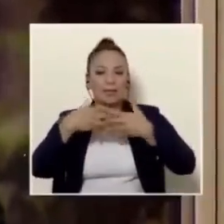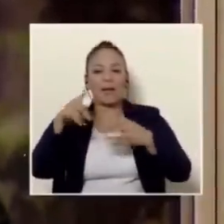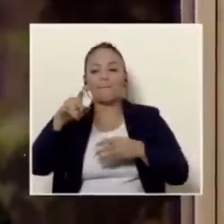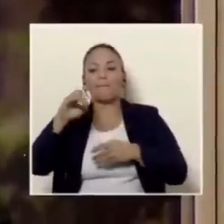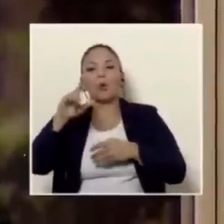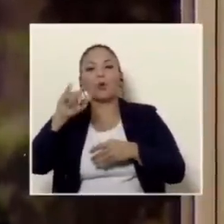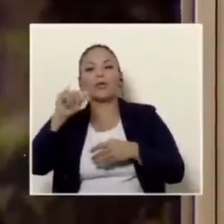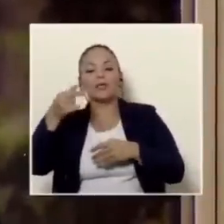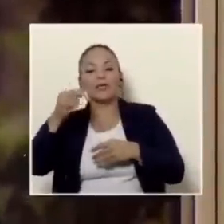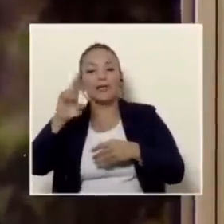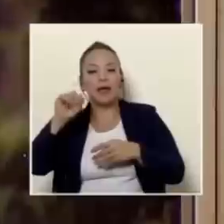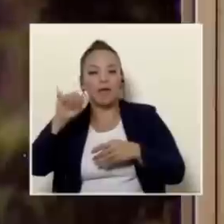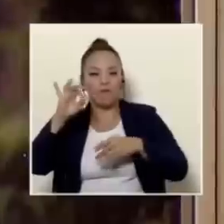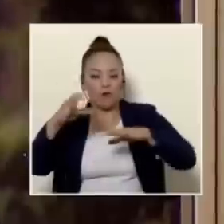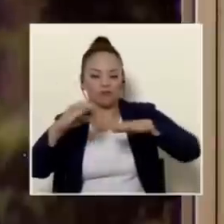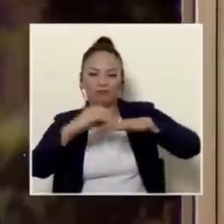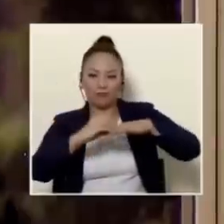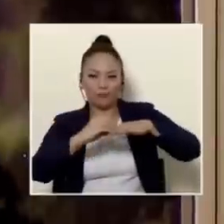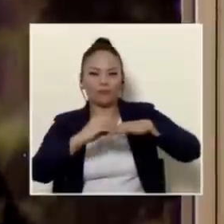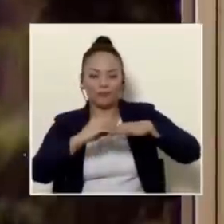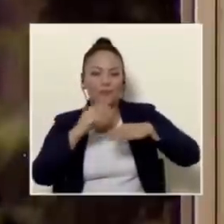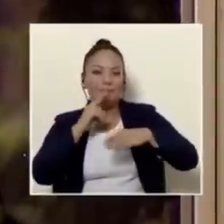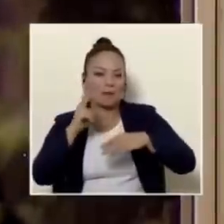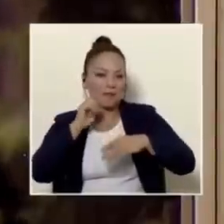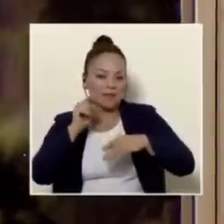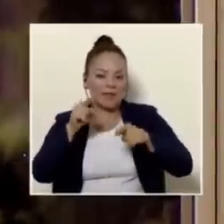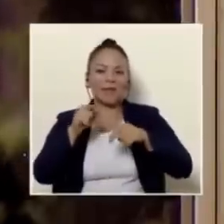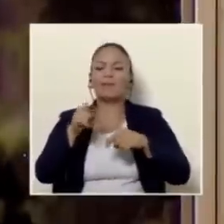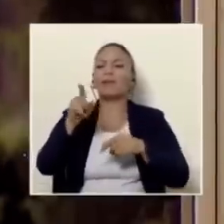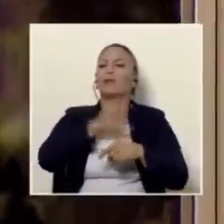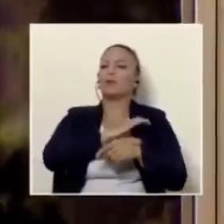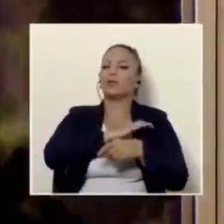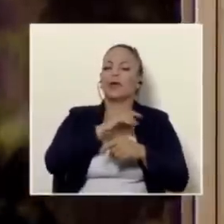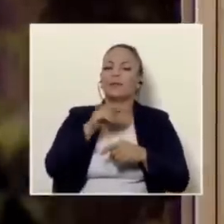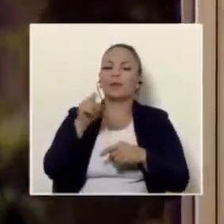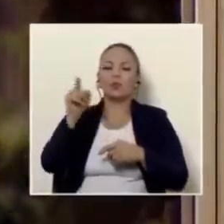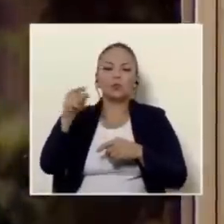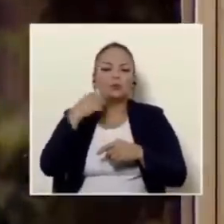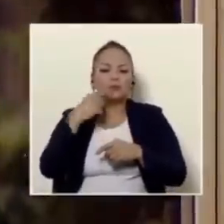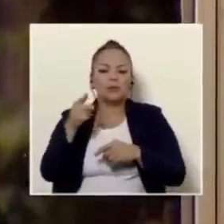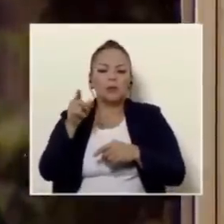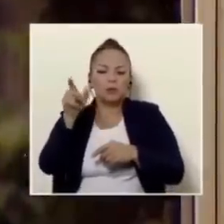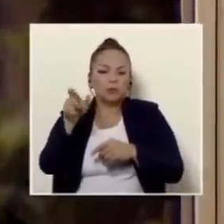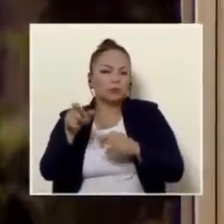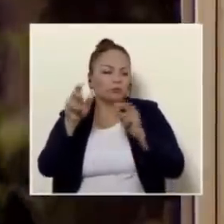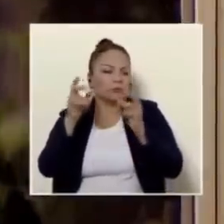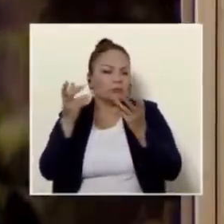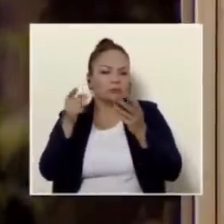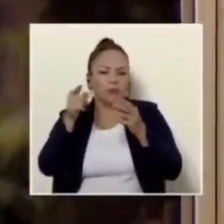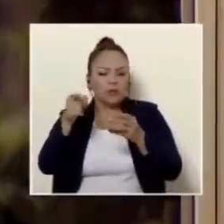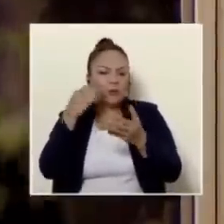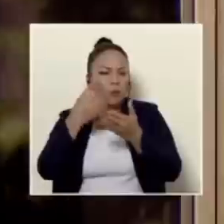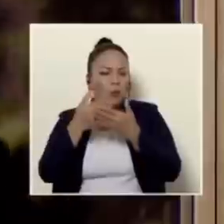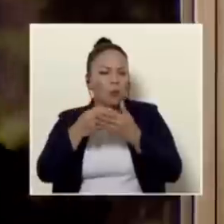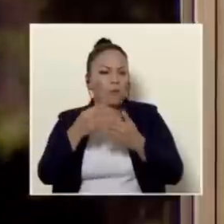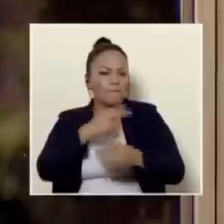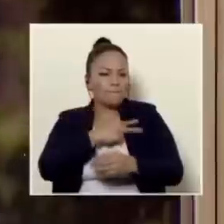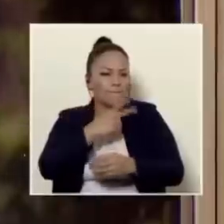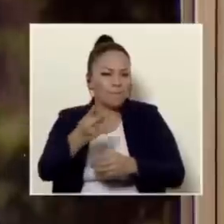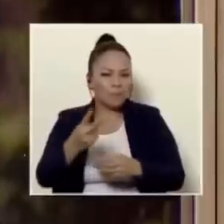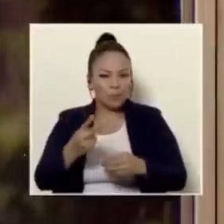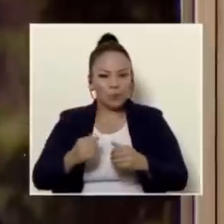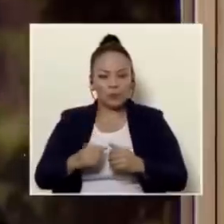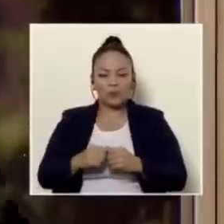fuerza pública. Se habla en ese momento que es voluntario, sin embargo usted habla, me pareció entender